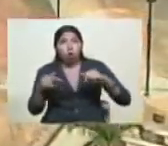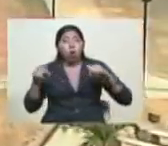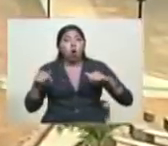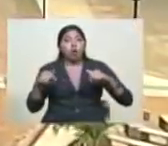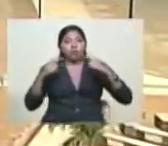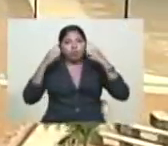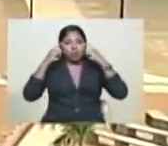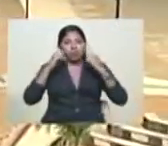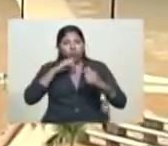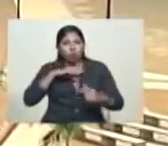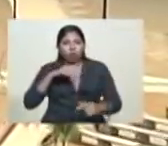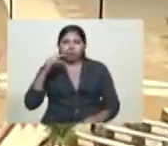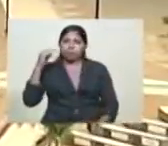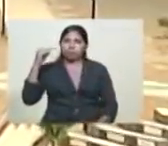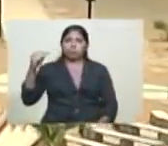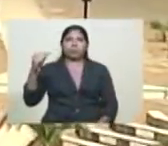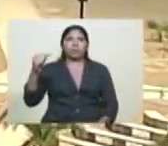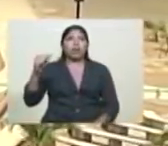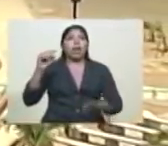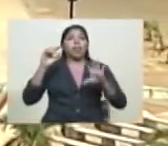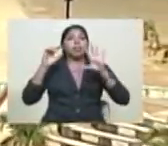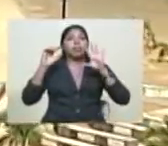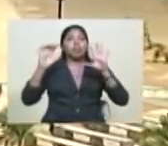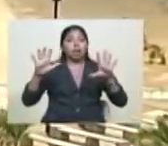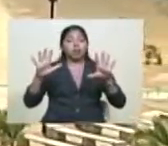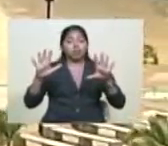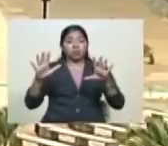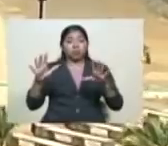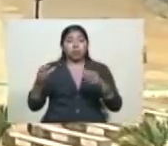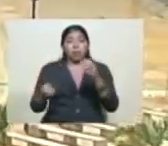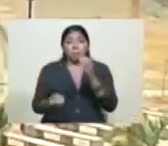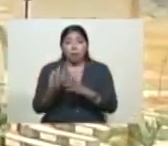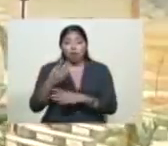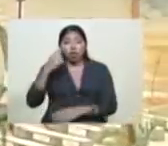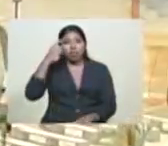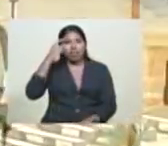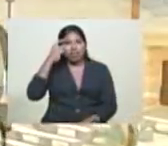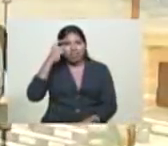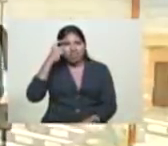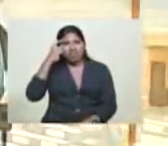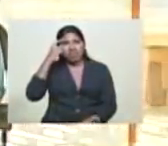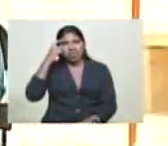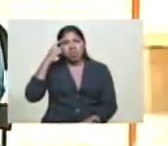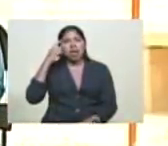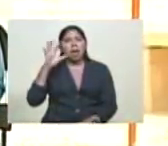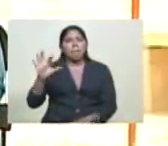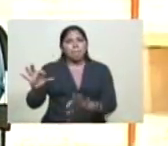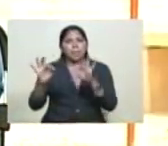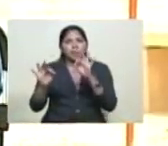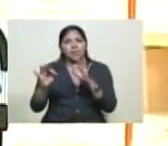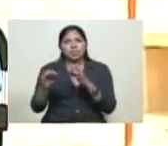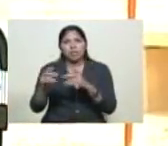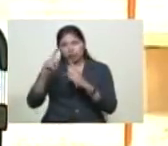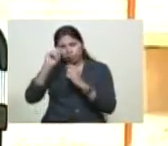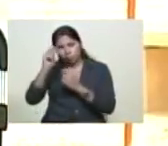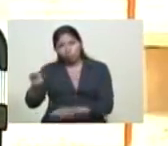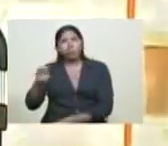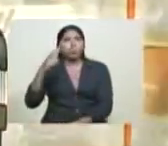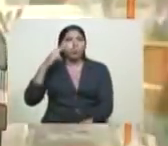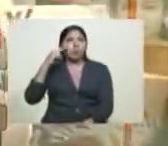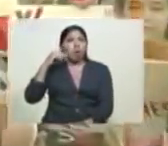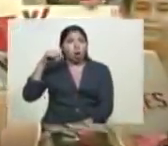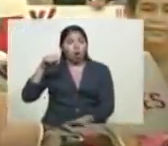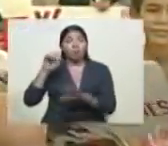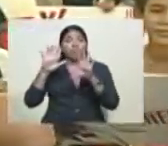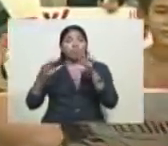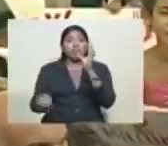mayo, día de la rebelión de José Leonardo Chirino, día de la afrovenezolanidad. Hoy, 10